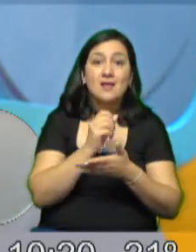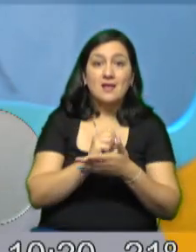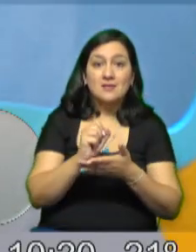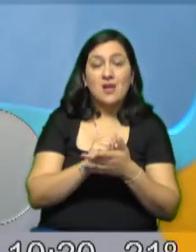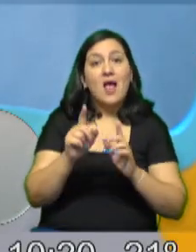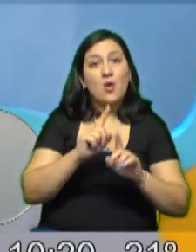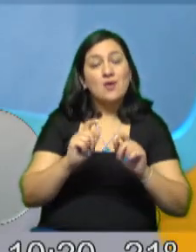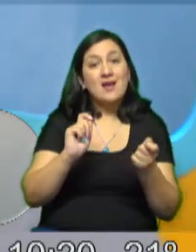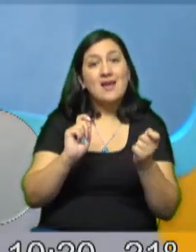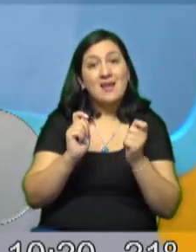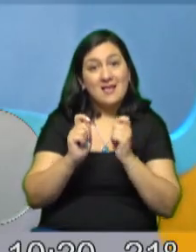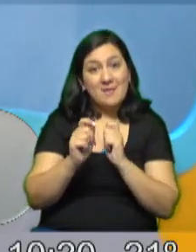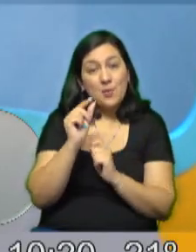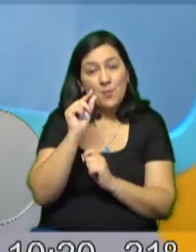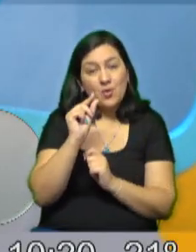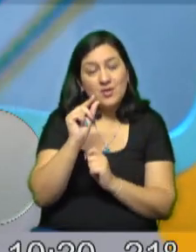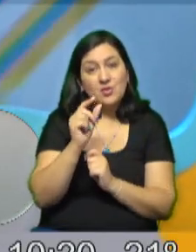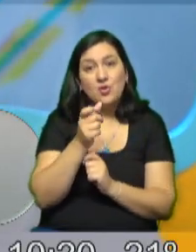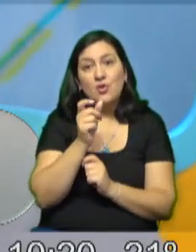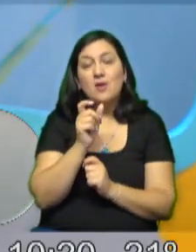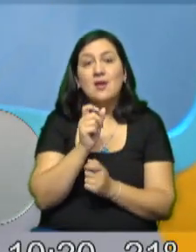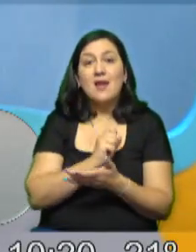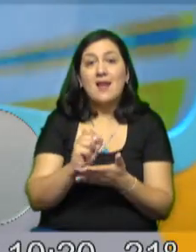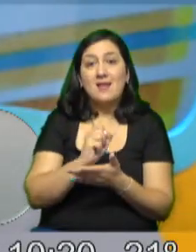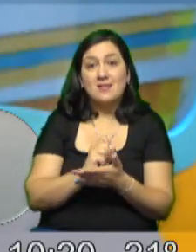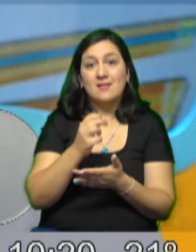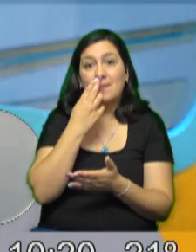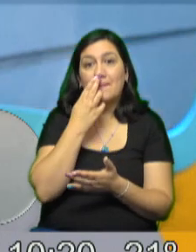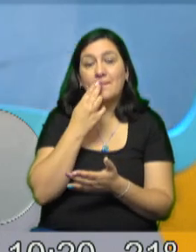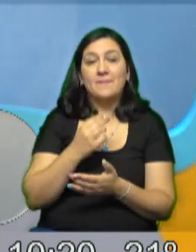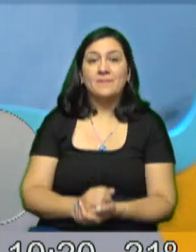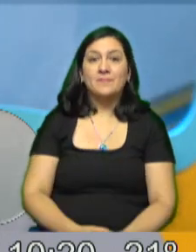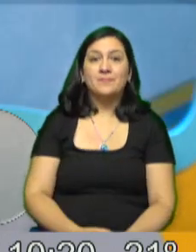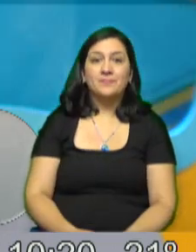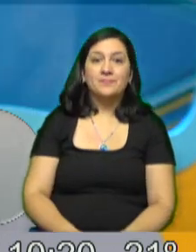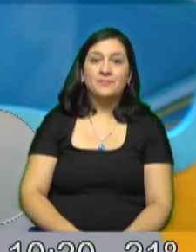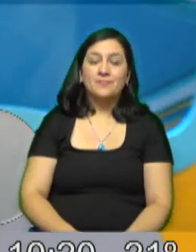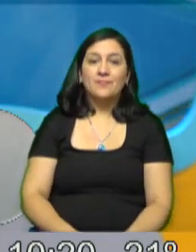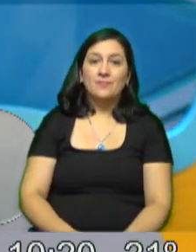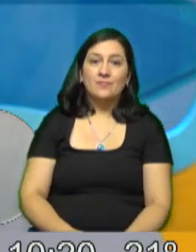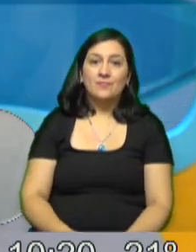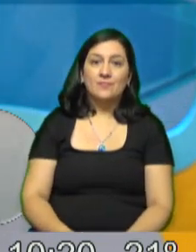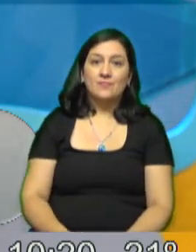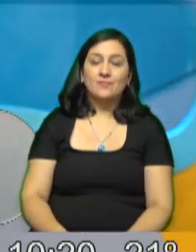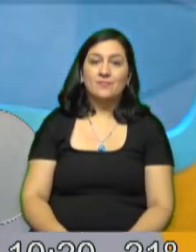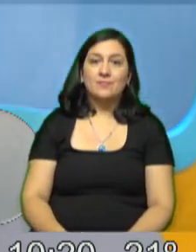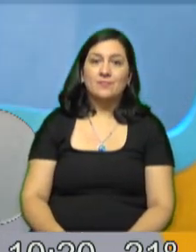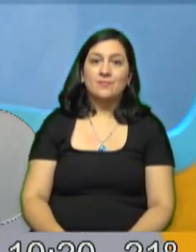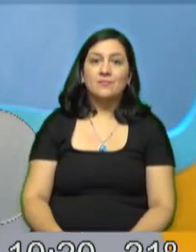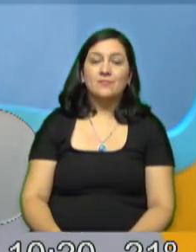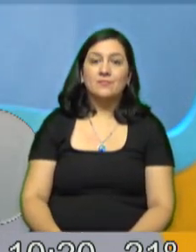la letra, porque algunas llegué enamorada, bueno, de alguna despedida que luego era tú. Era tu creación.